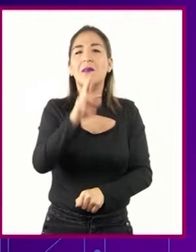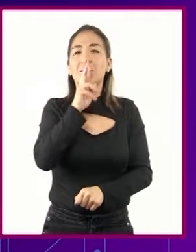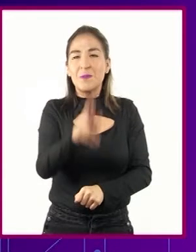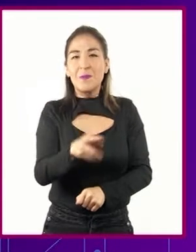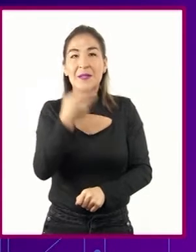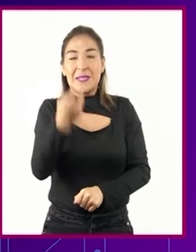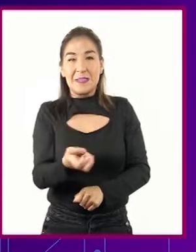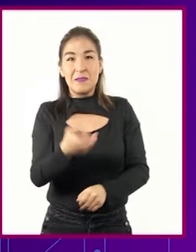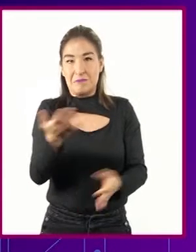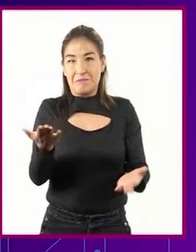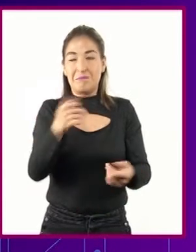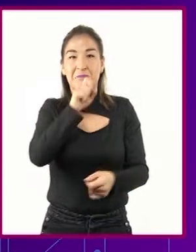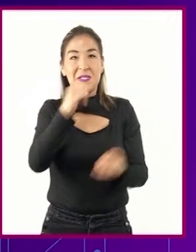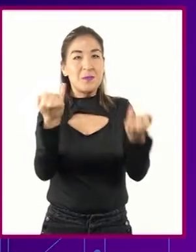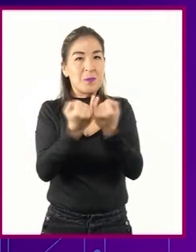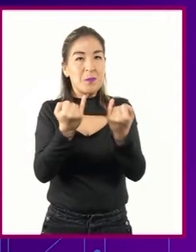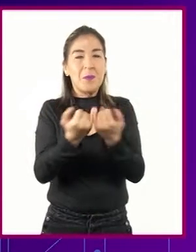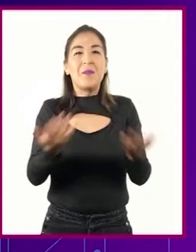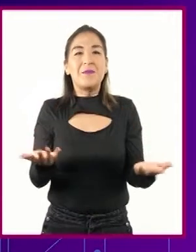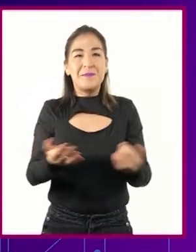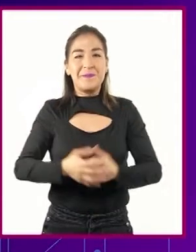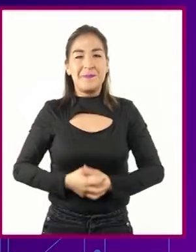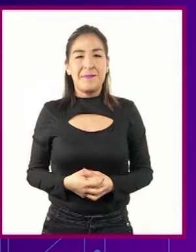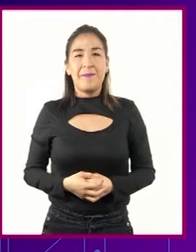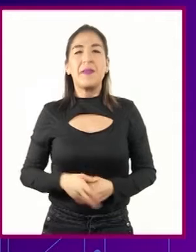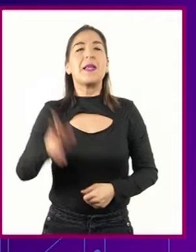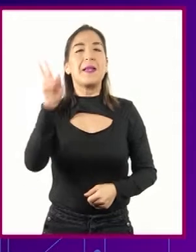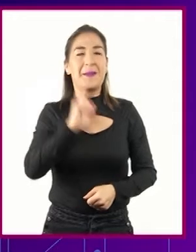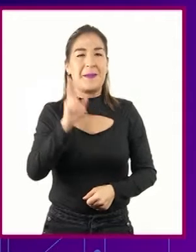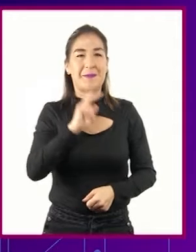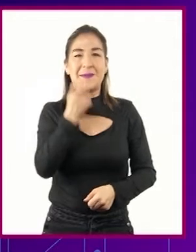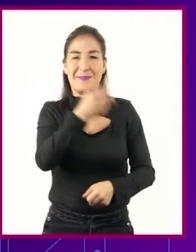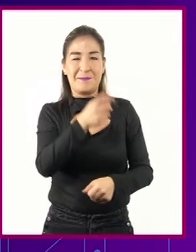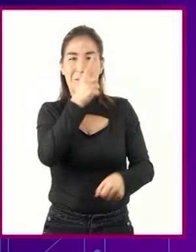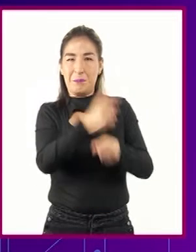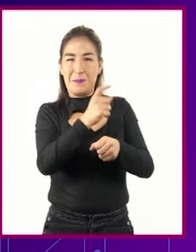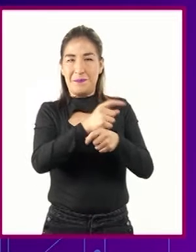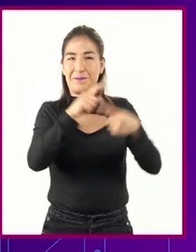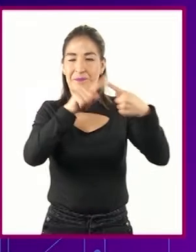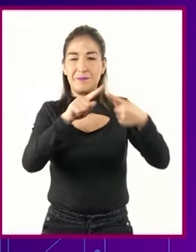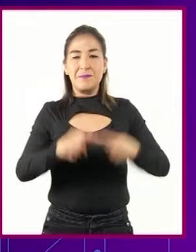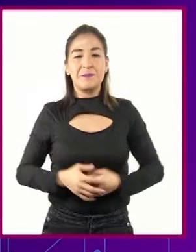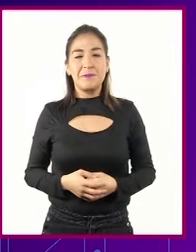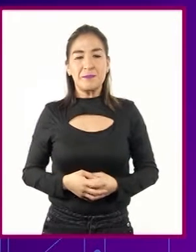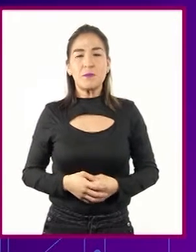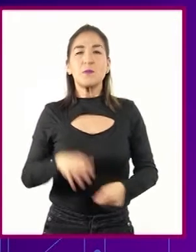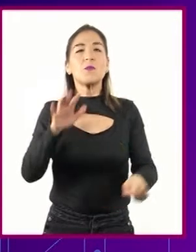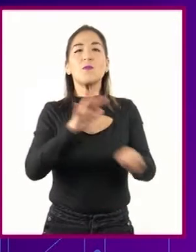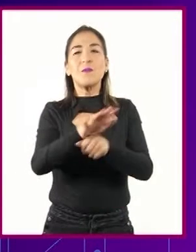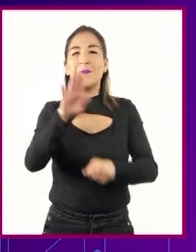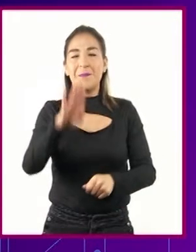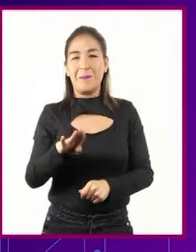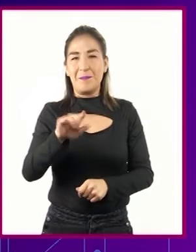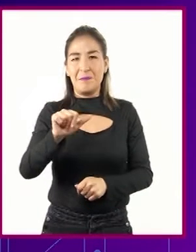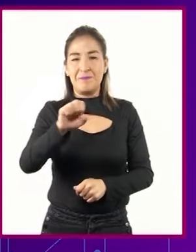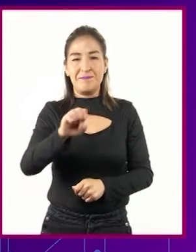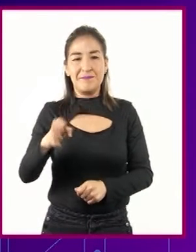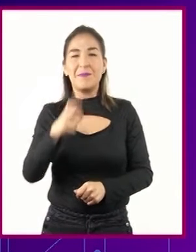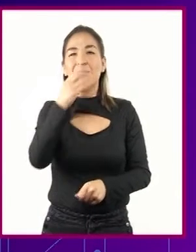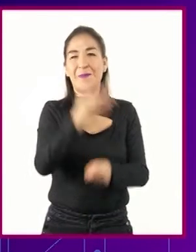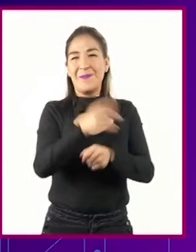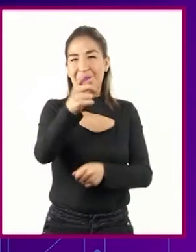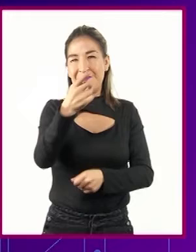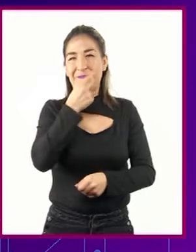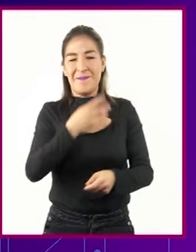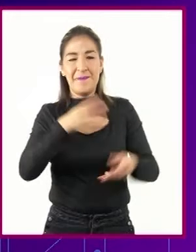operaciones sería el mismo? Resolvamos la primera operación. Tomando como base lo que nos acaba de recordar,